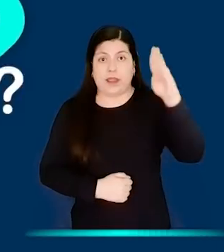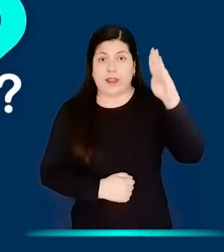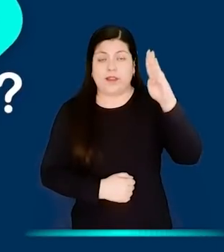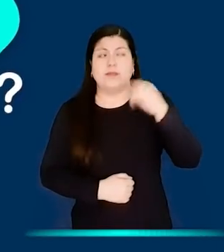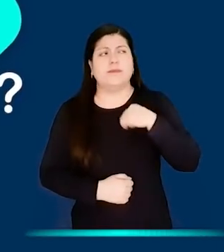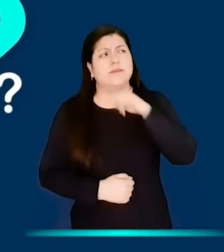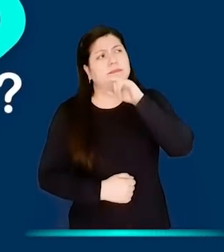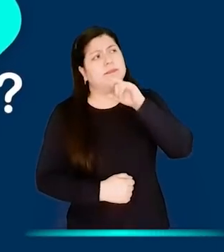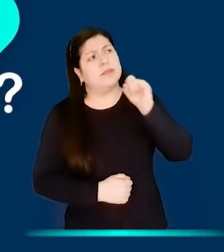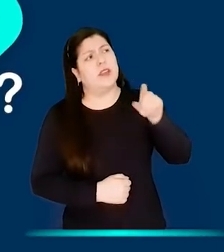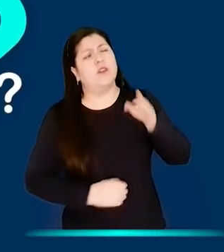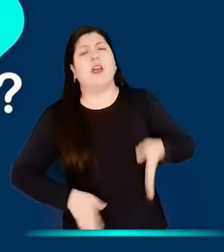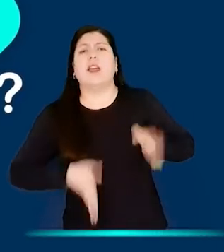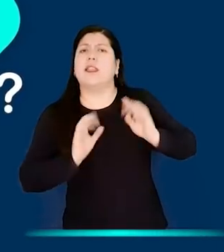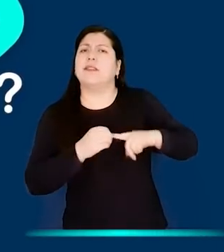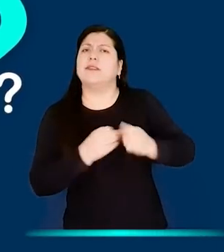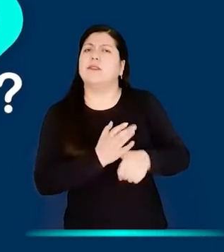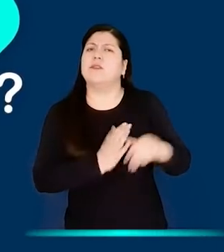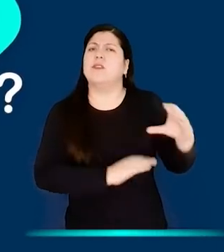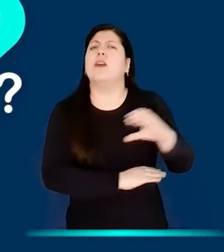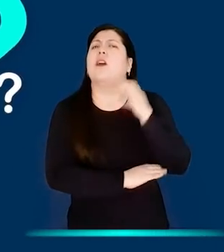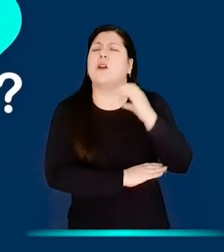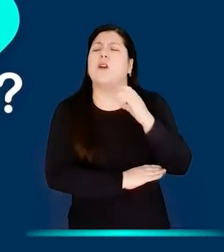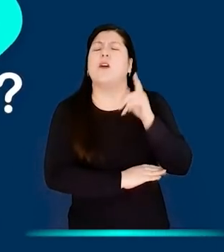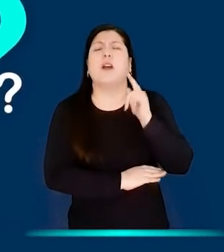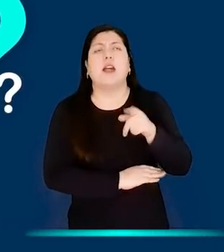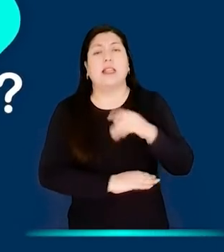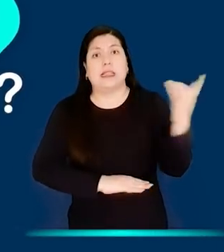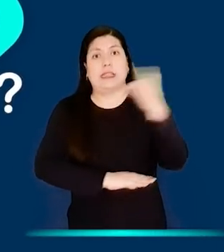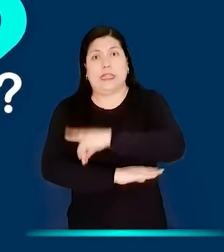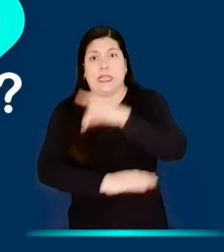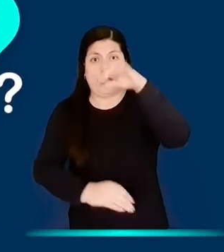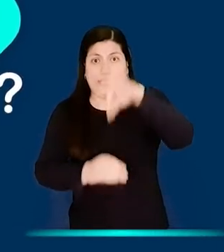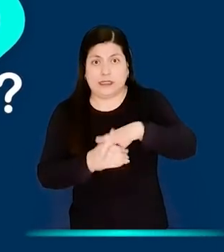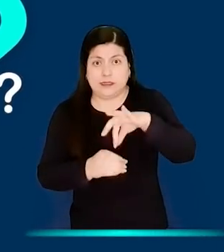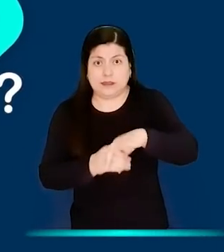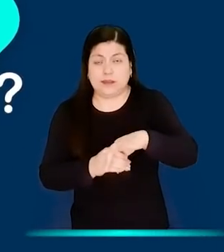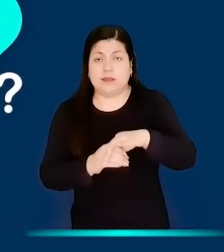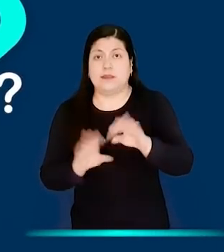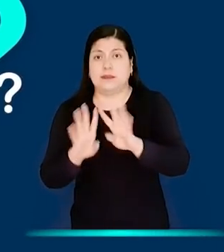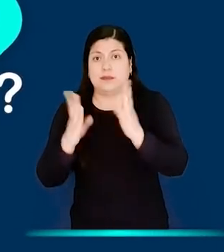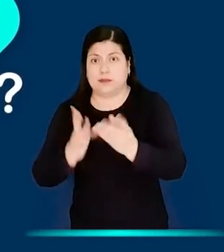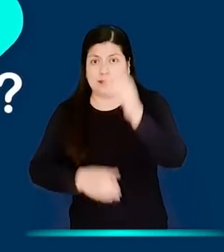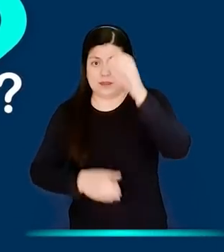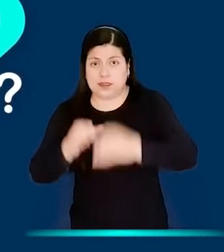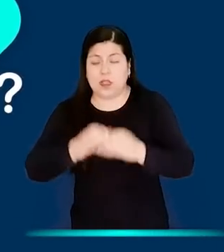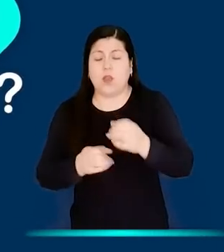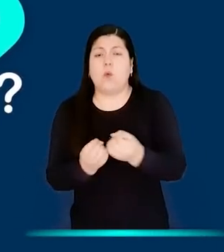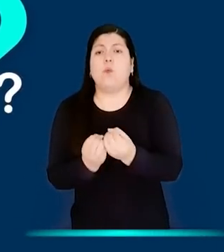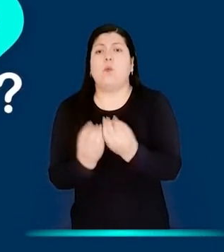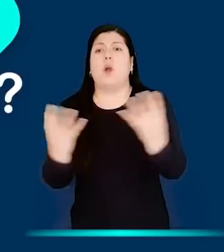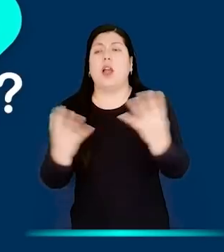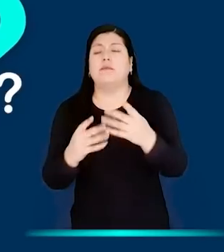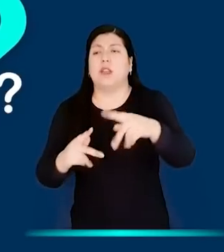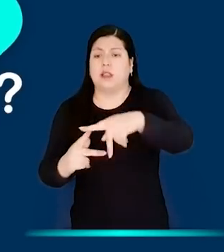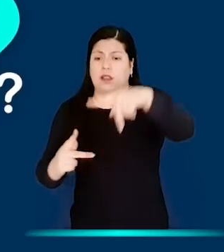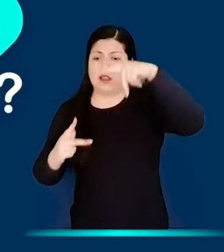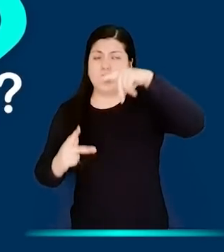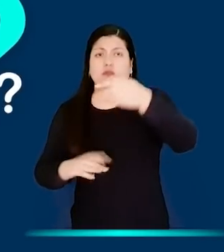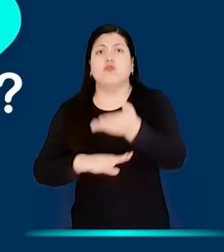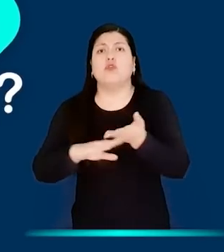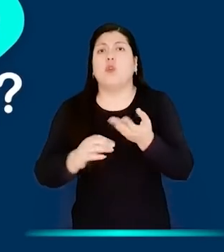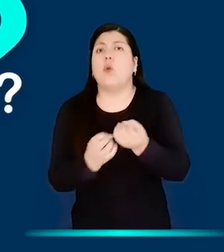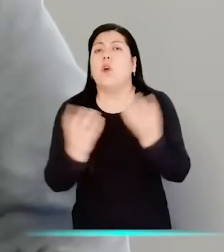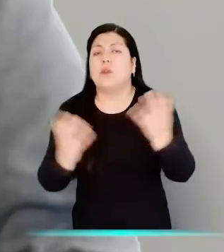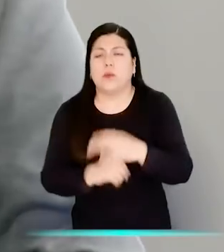Desde Barranquilla, quiero preguntar a la registraduría, el día de las elecciones parlamentarias, ¿cuántas tarjetas electorales